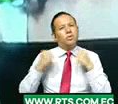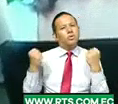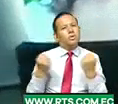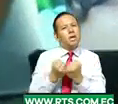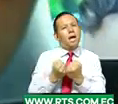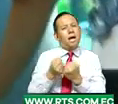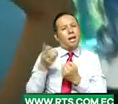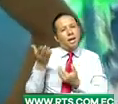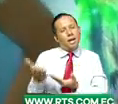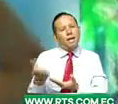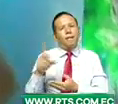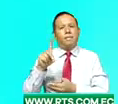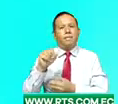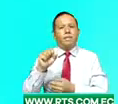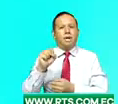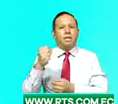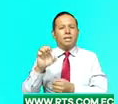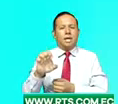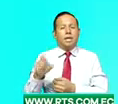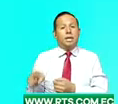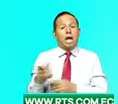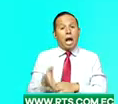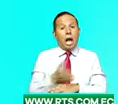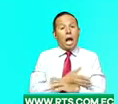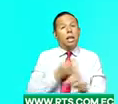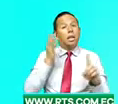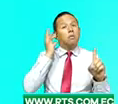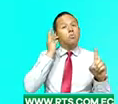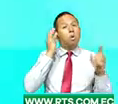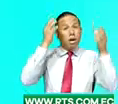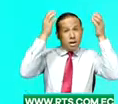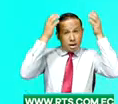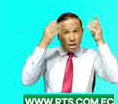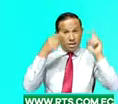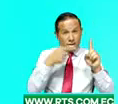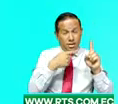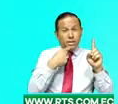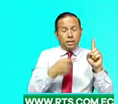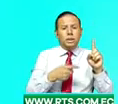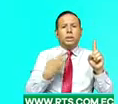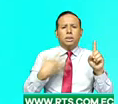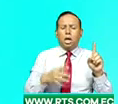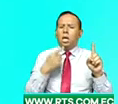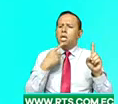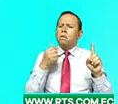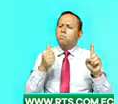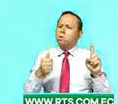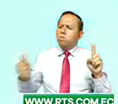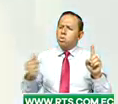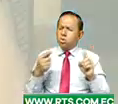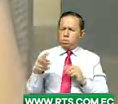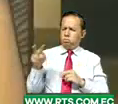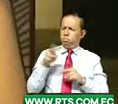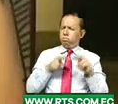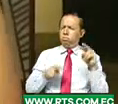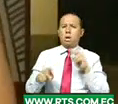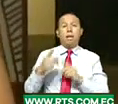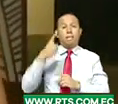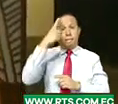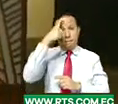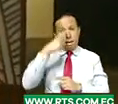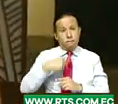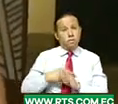empresa pública DACE. La reina saliente, Nabila Diep, destaca el perfil de cada una de las candidatas. Cuando yo las fui a